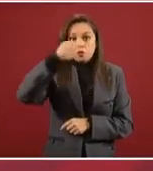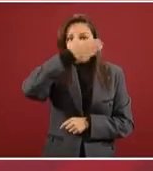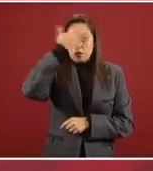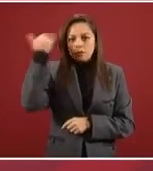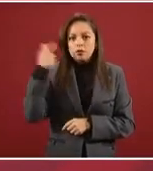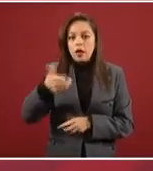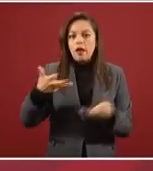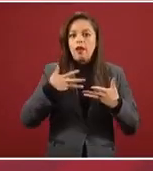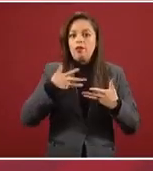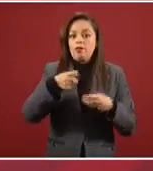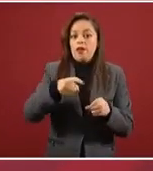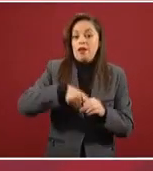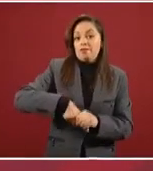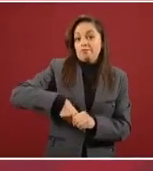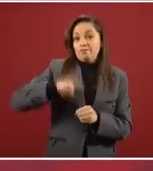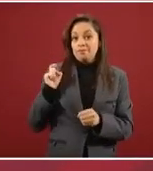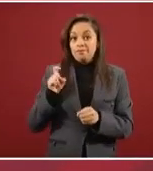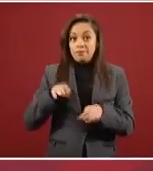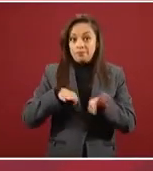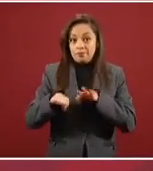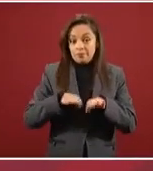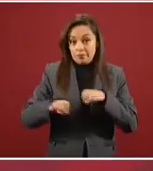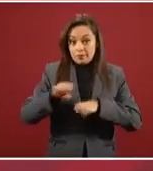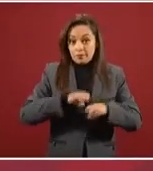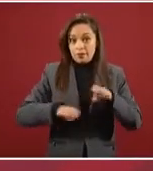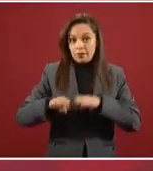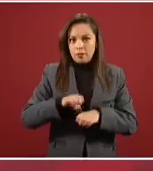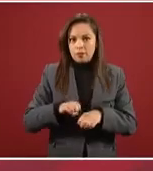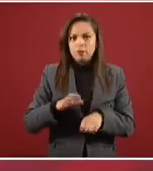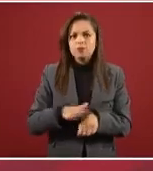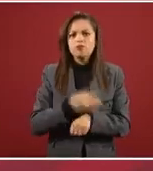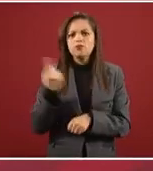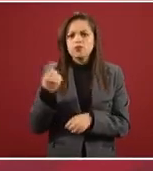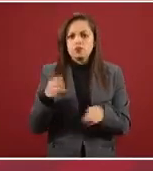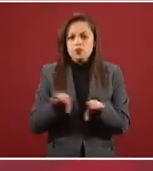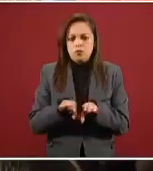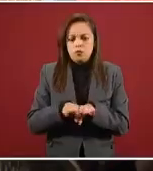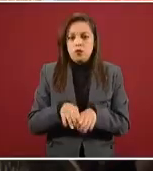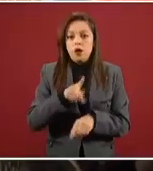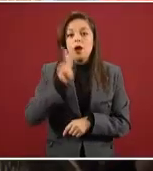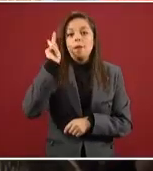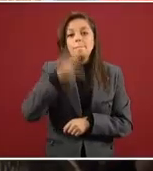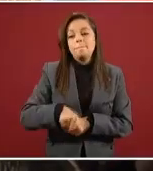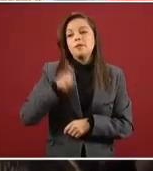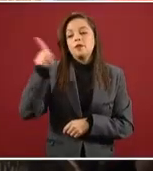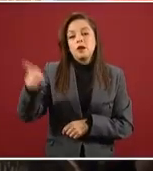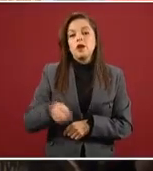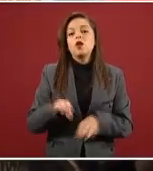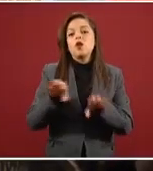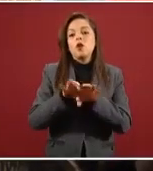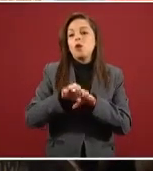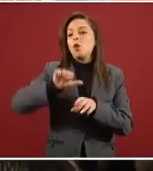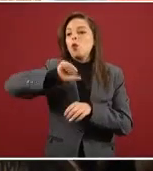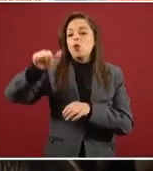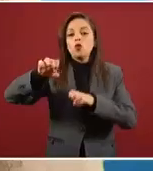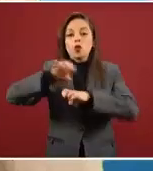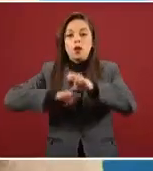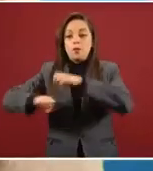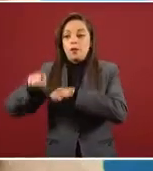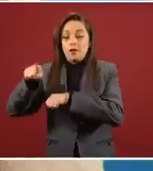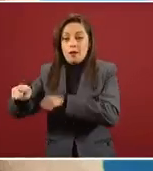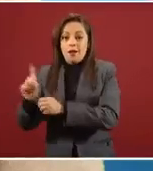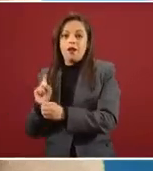bajas justamente porque funcionan a través de empresas subcontratistas. Decir que